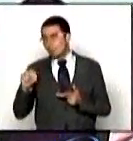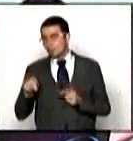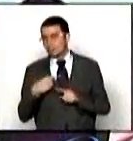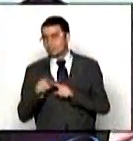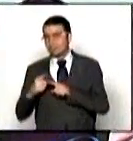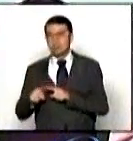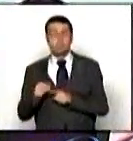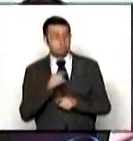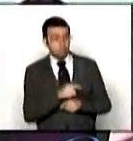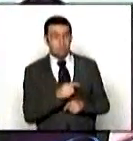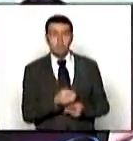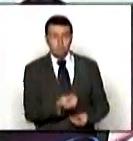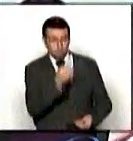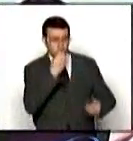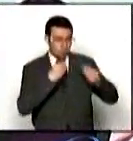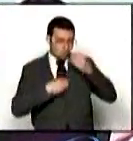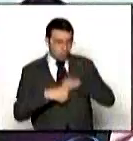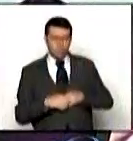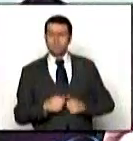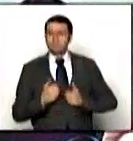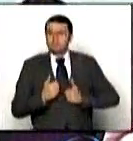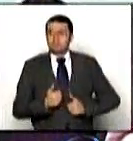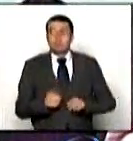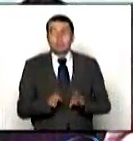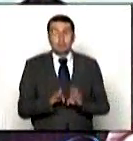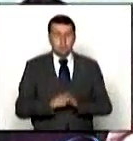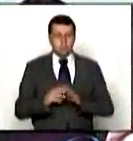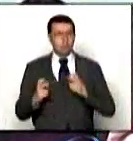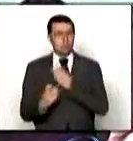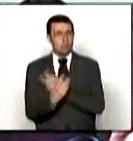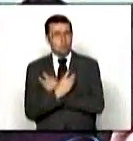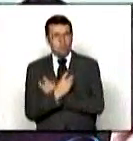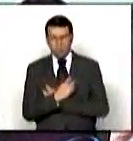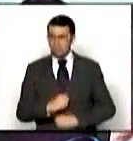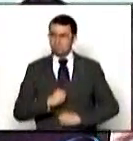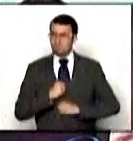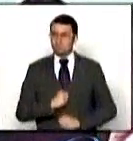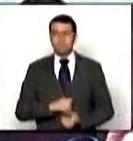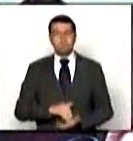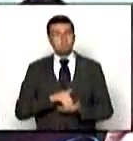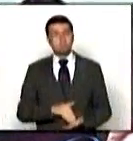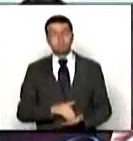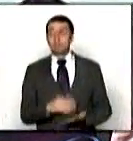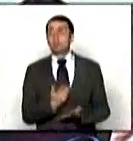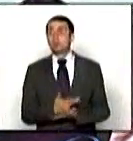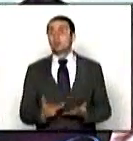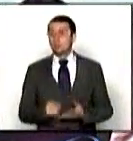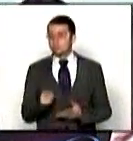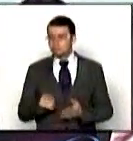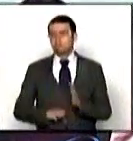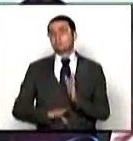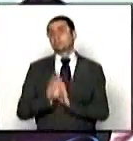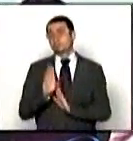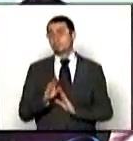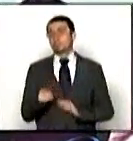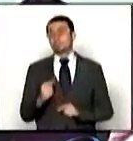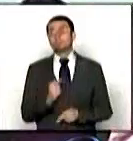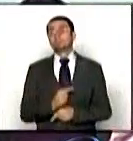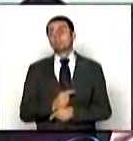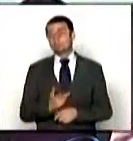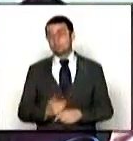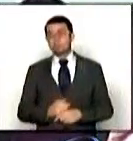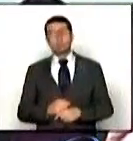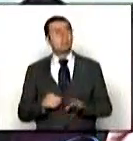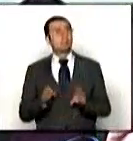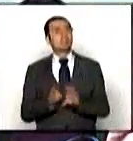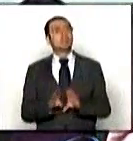los ladrillos del organismo. El niño va a poder producir hueso y órganos gracias a esos ladrillos, y si no los damos al desayuno no lo va a hacer bien. De igual